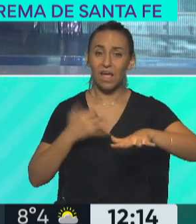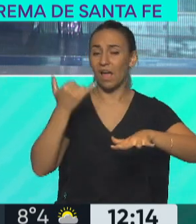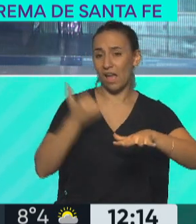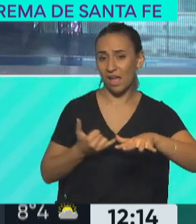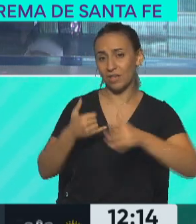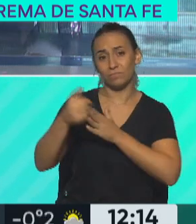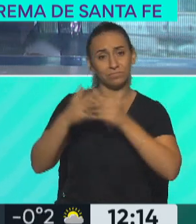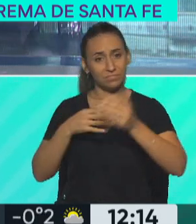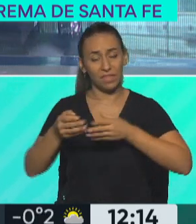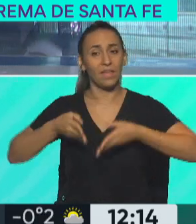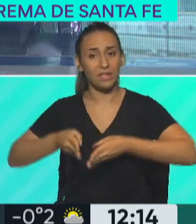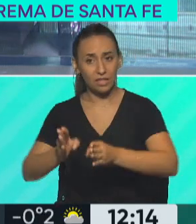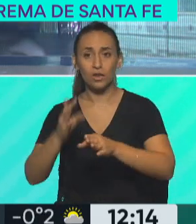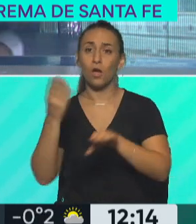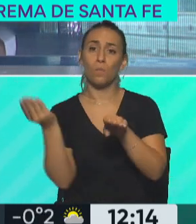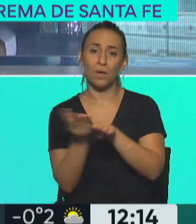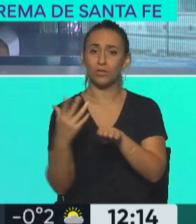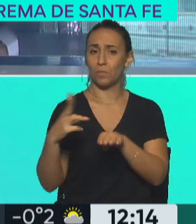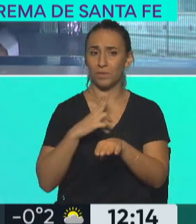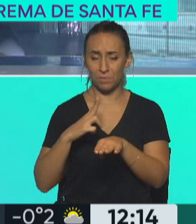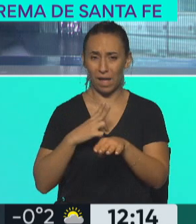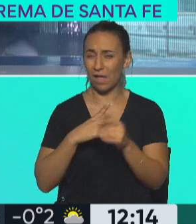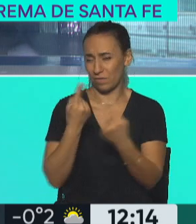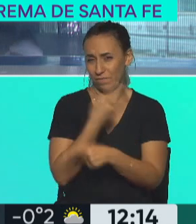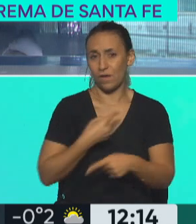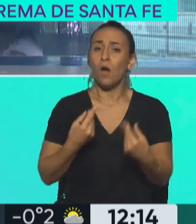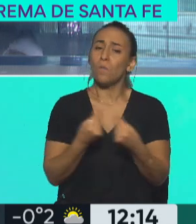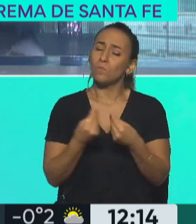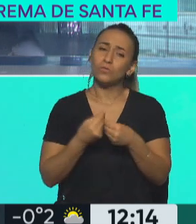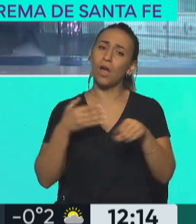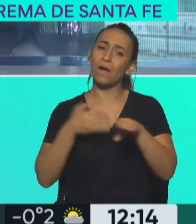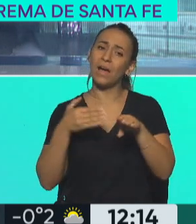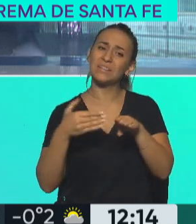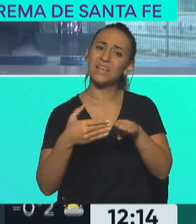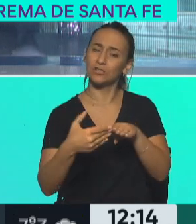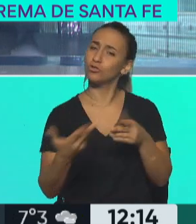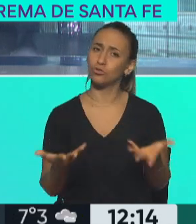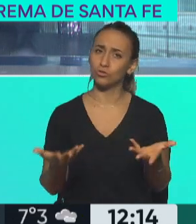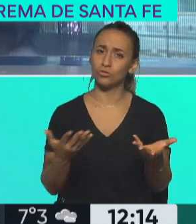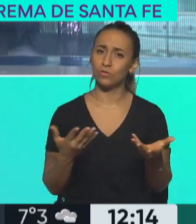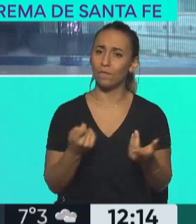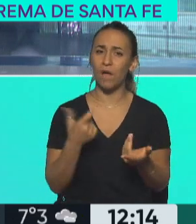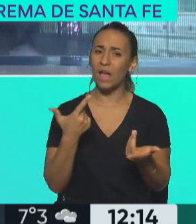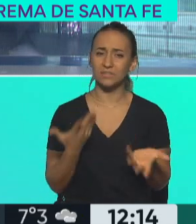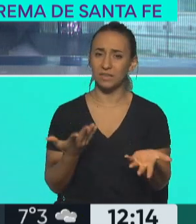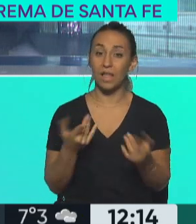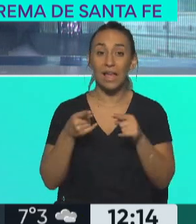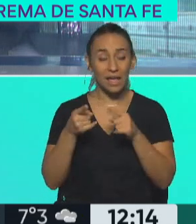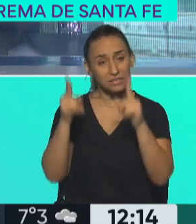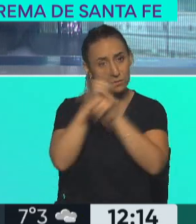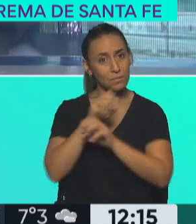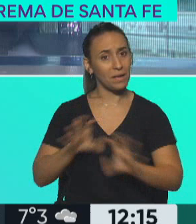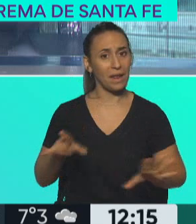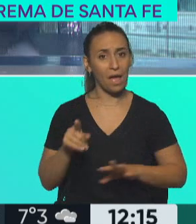Sí. Puertos privatizados. Sí, un sinfín de accesos, esa Sí, es la realidad. Pero ese problema grave, que